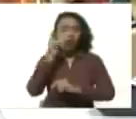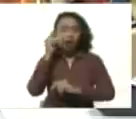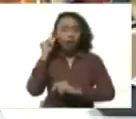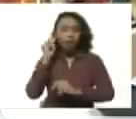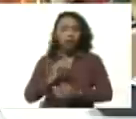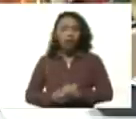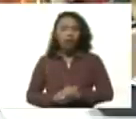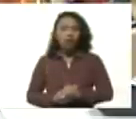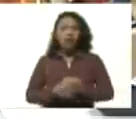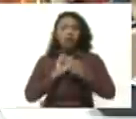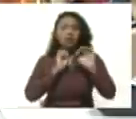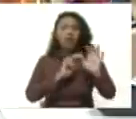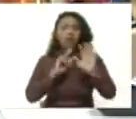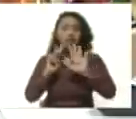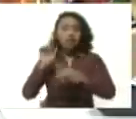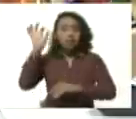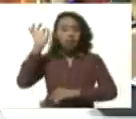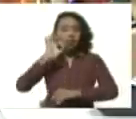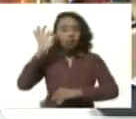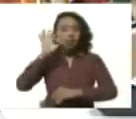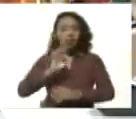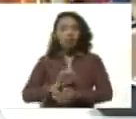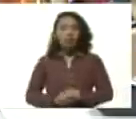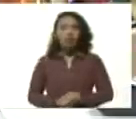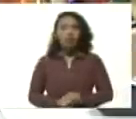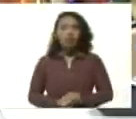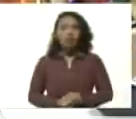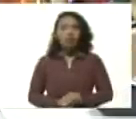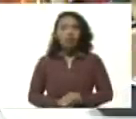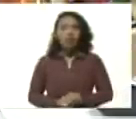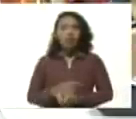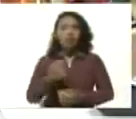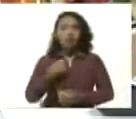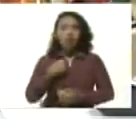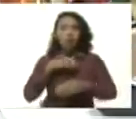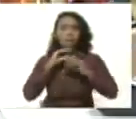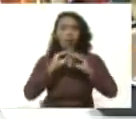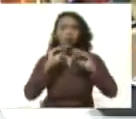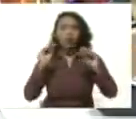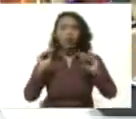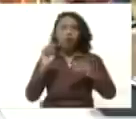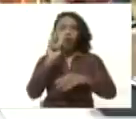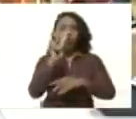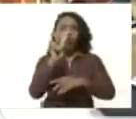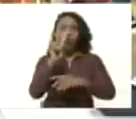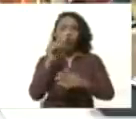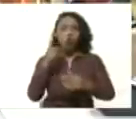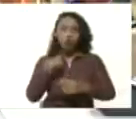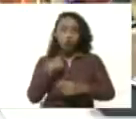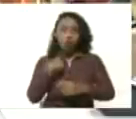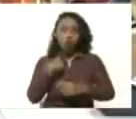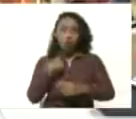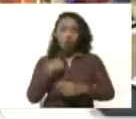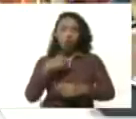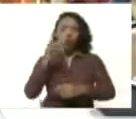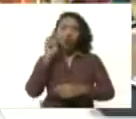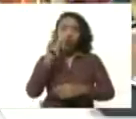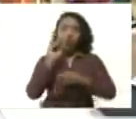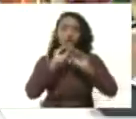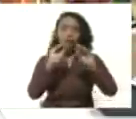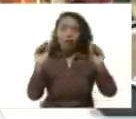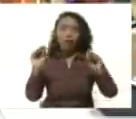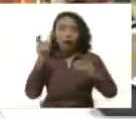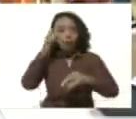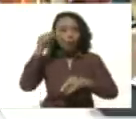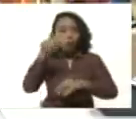venezolanas. 77%. Yo le hago un llamado, un doble llamado voy a hacer. Un llamado al pueblo